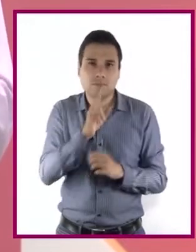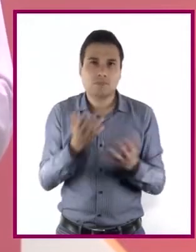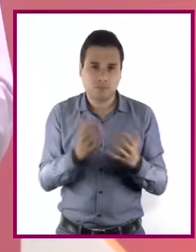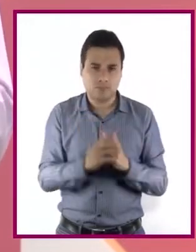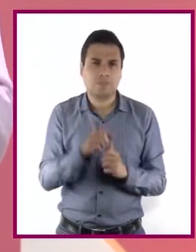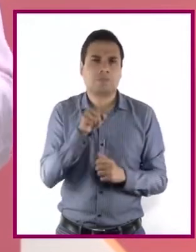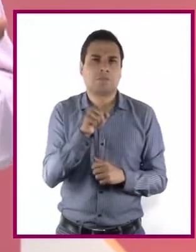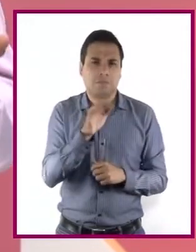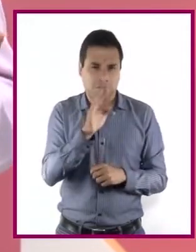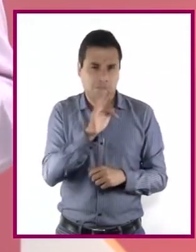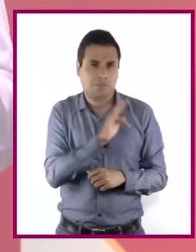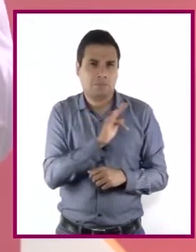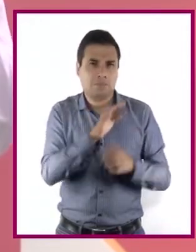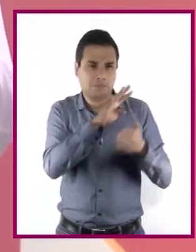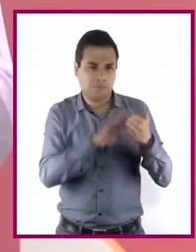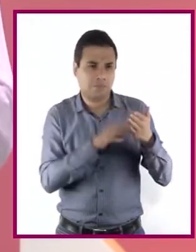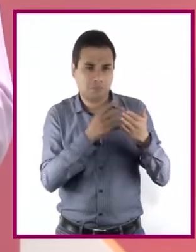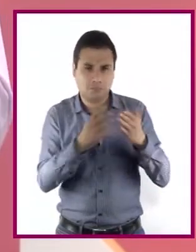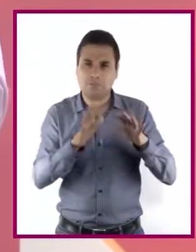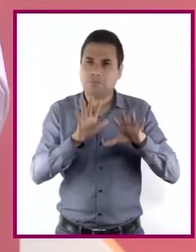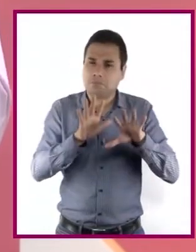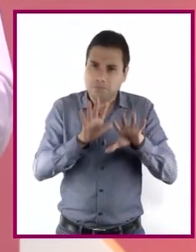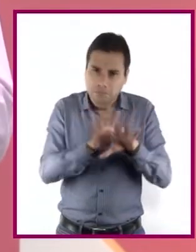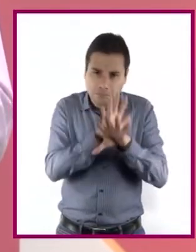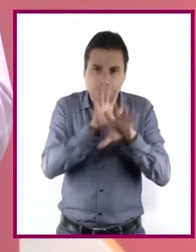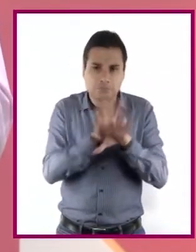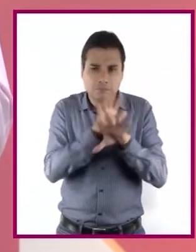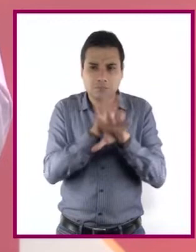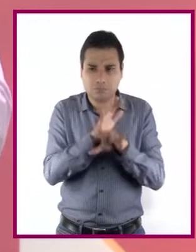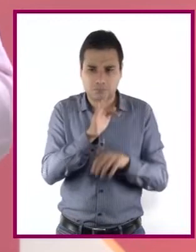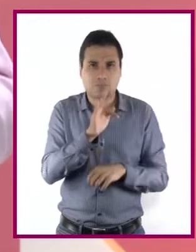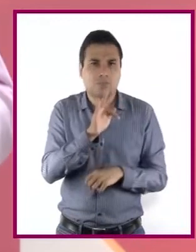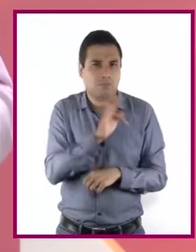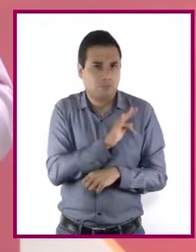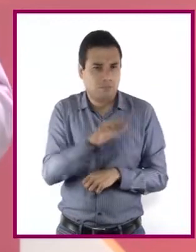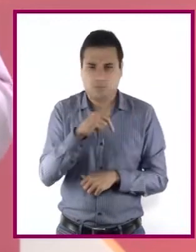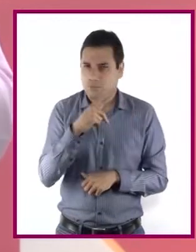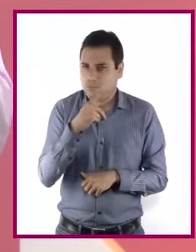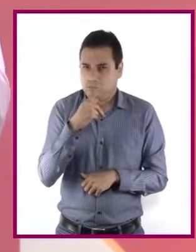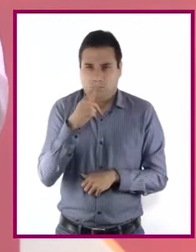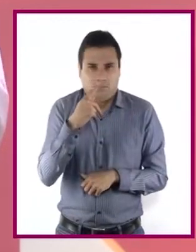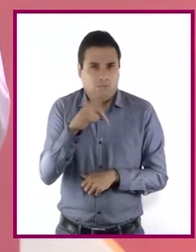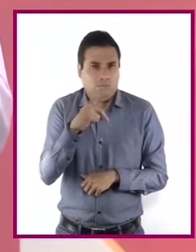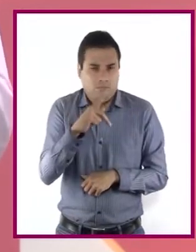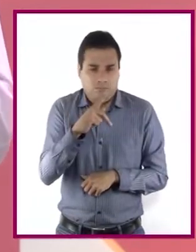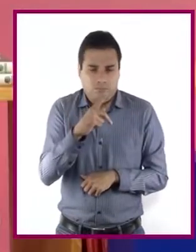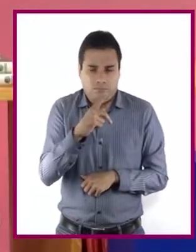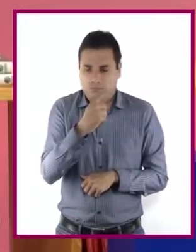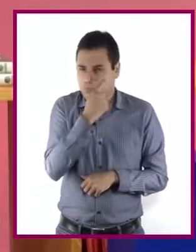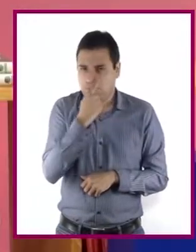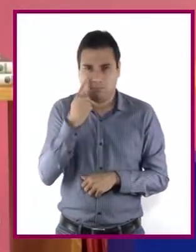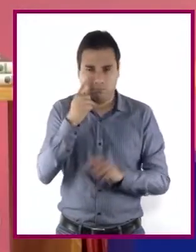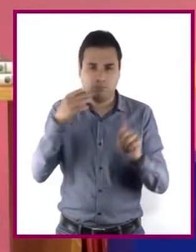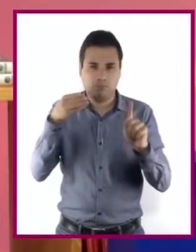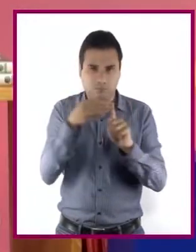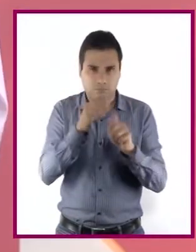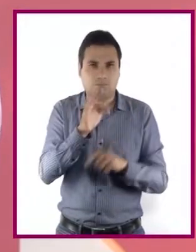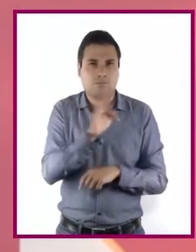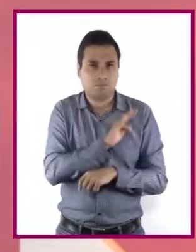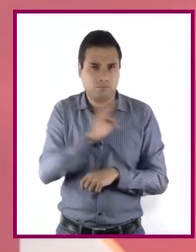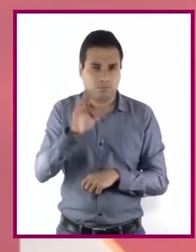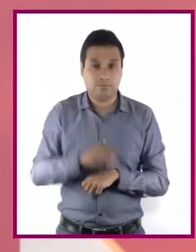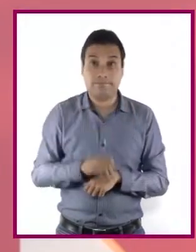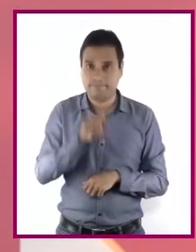la matriz de acuerdo con los objetivos y los fines de sus maestras y maestros. De esta manera, podrán adecuarla, pero sobre todo disfrutar